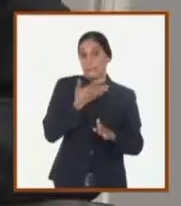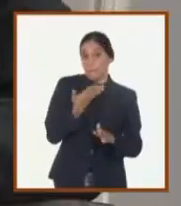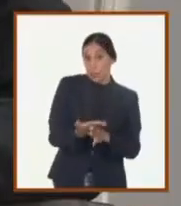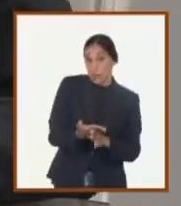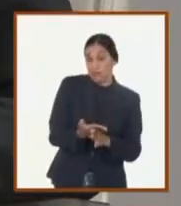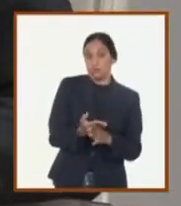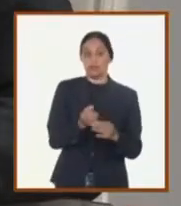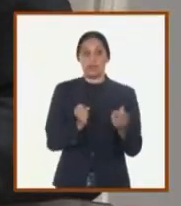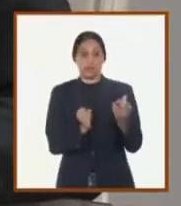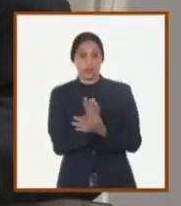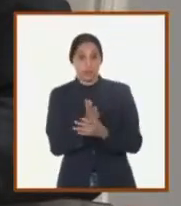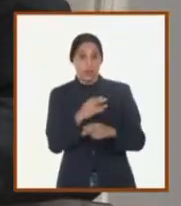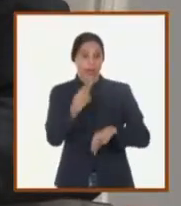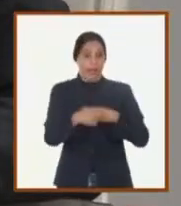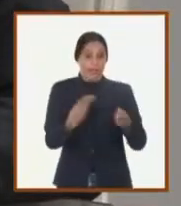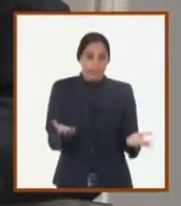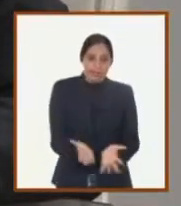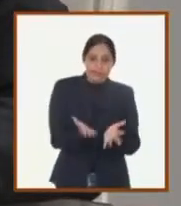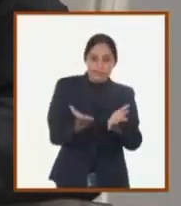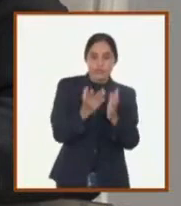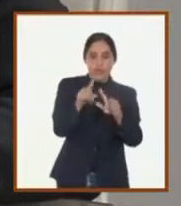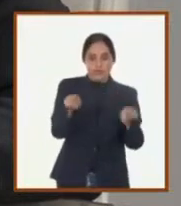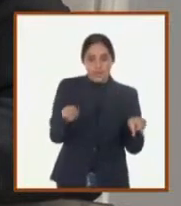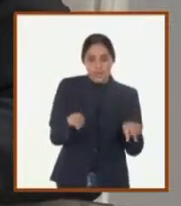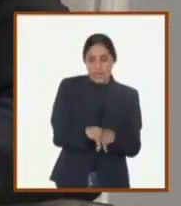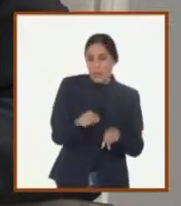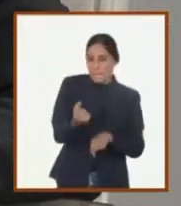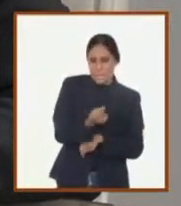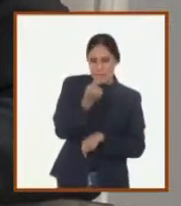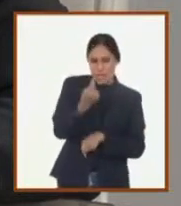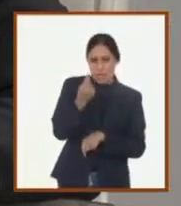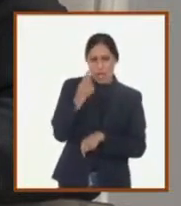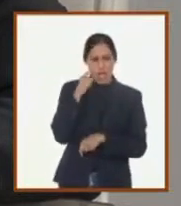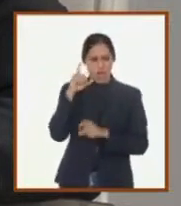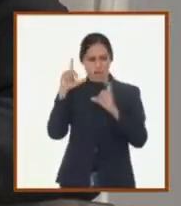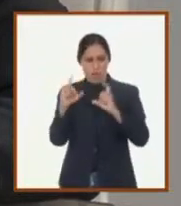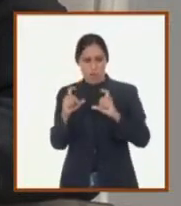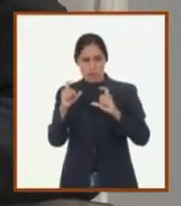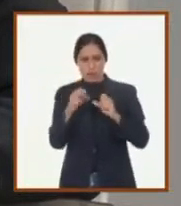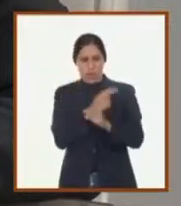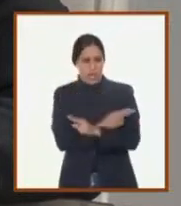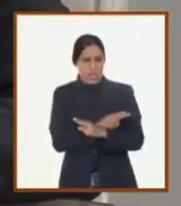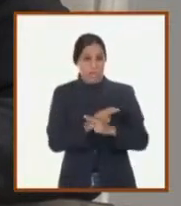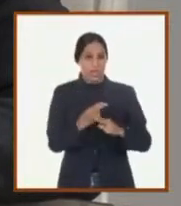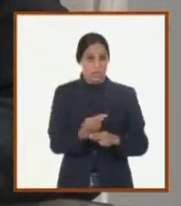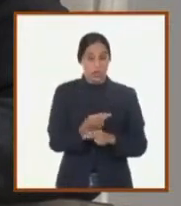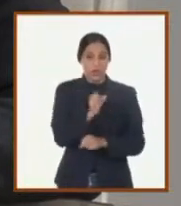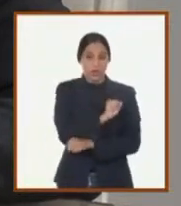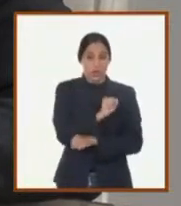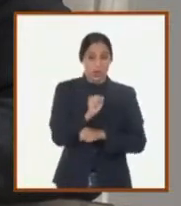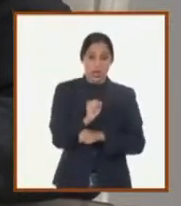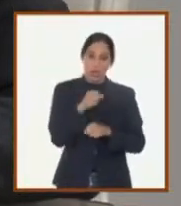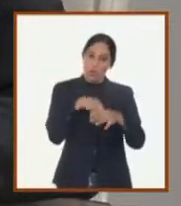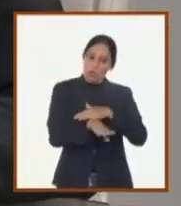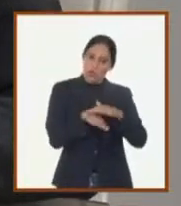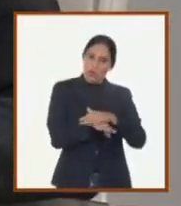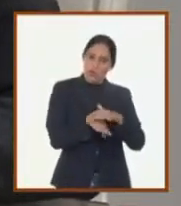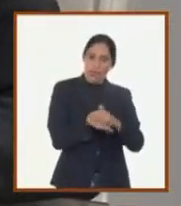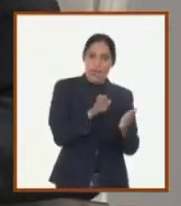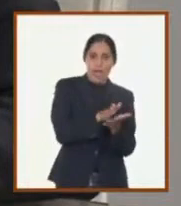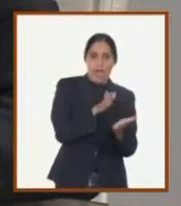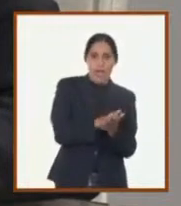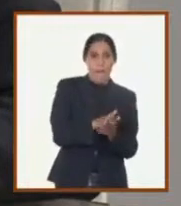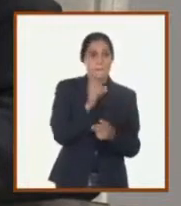oficina se ubica un primer local hay una foto histórica que que se ha logrado conservar de compañera Porque eran